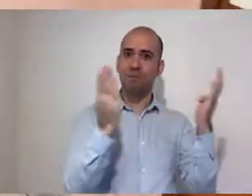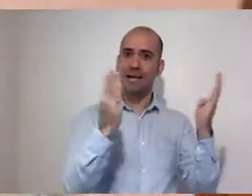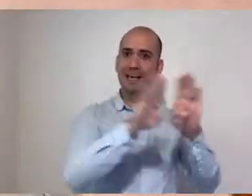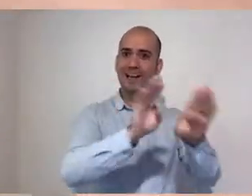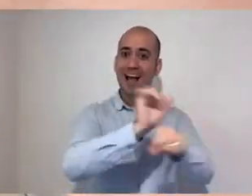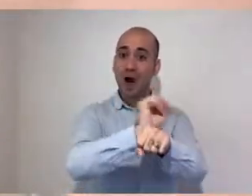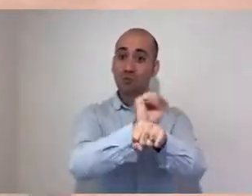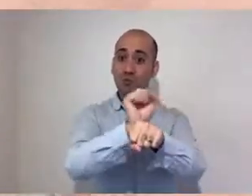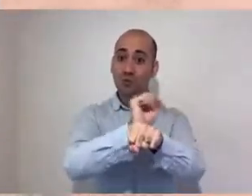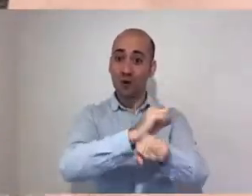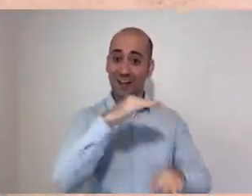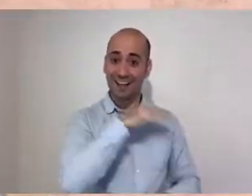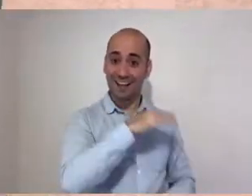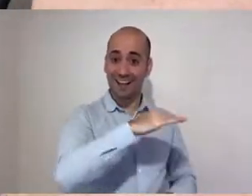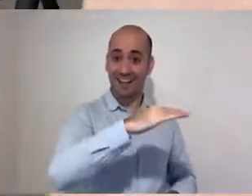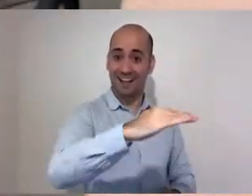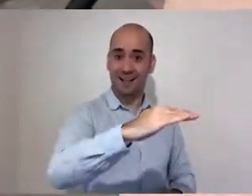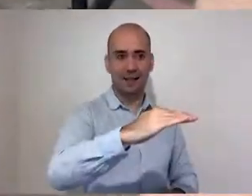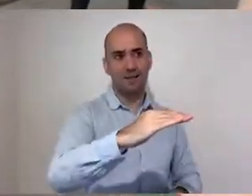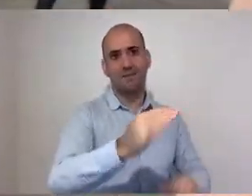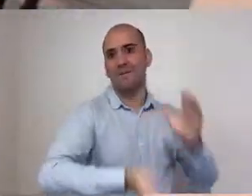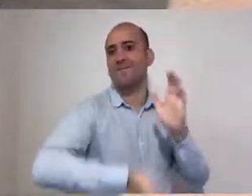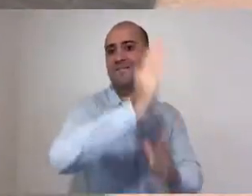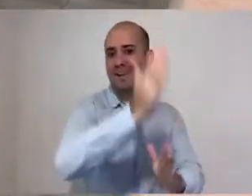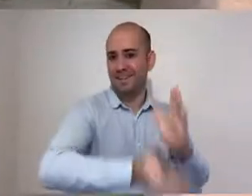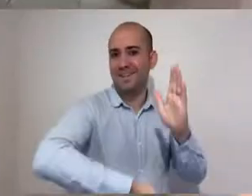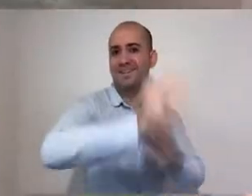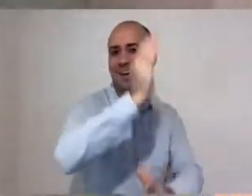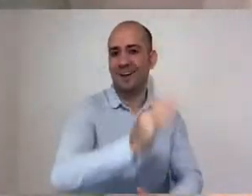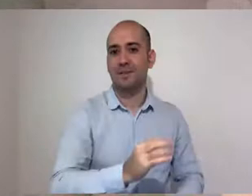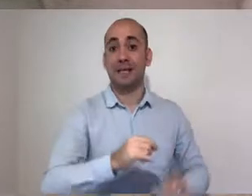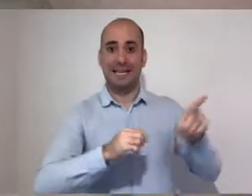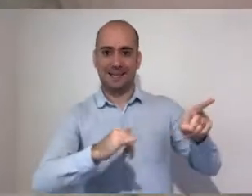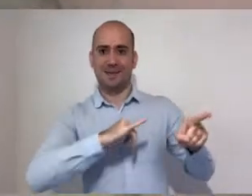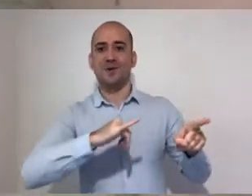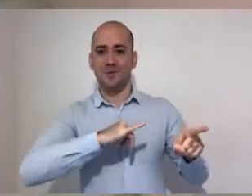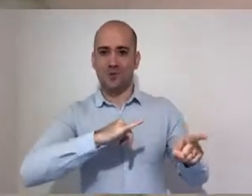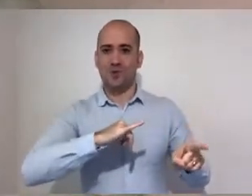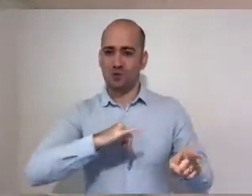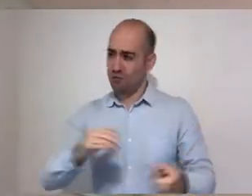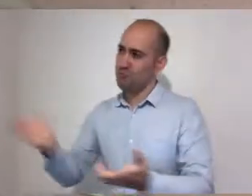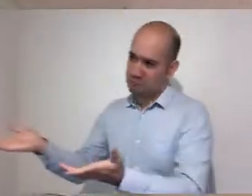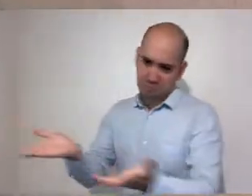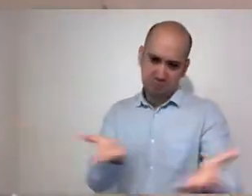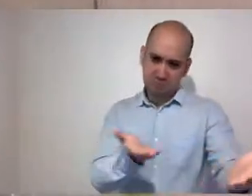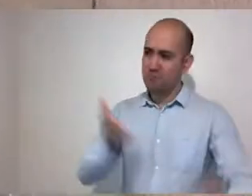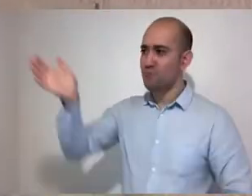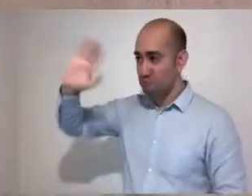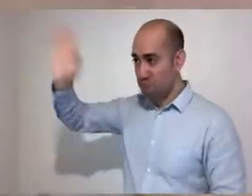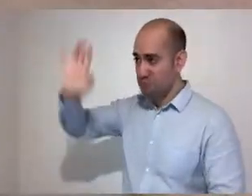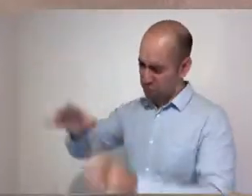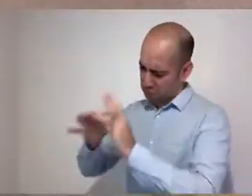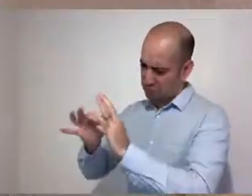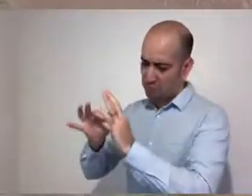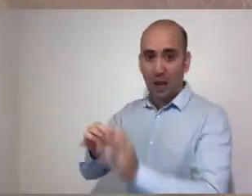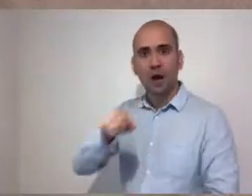estará otro asistente guiándole para su seguridad, autocuidado